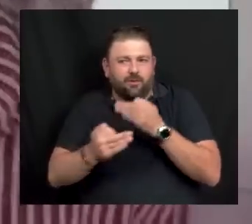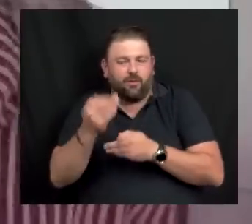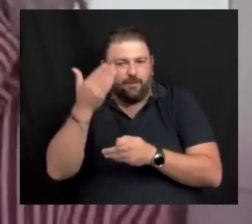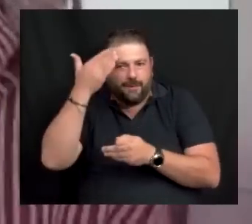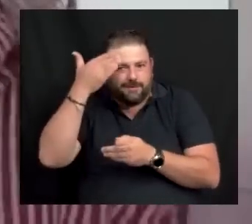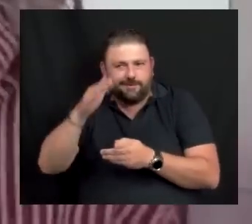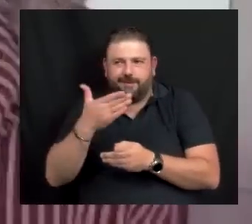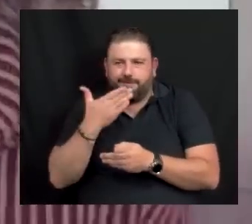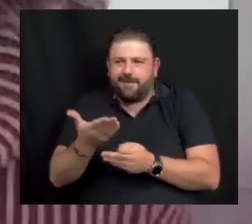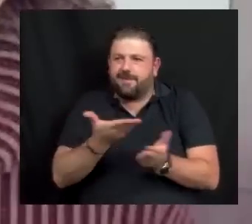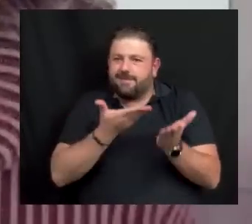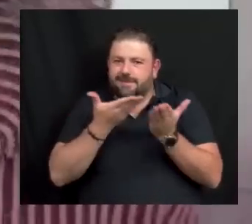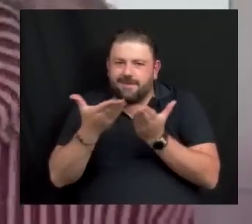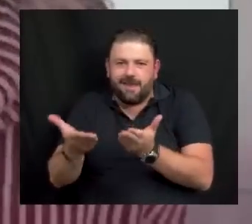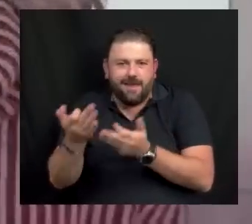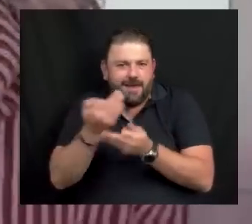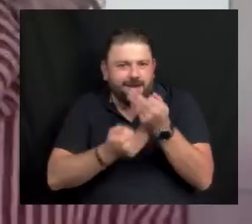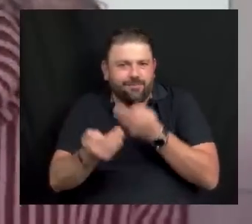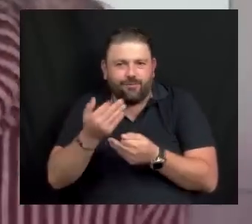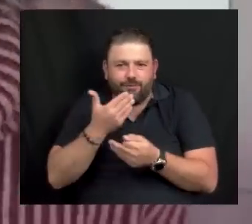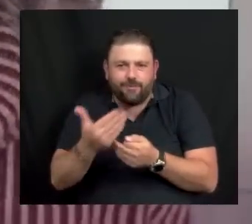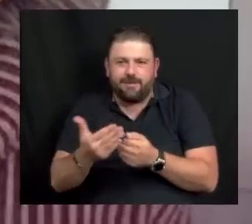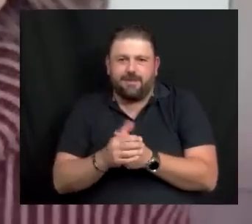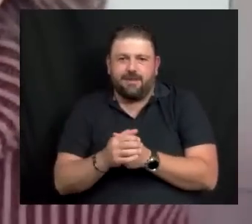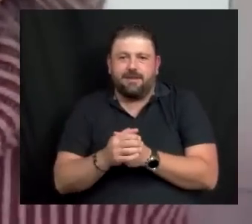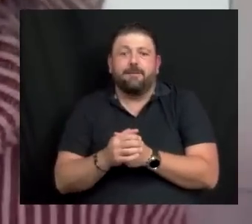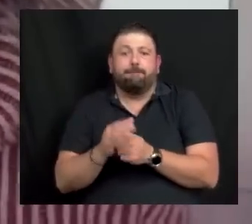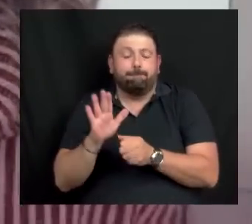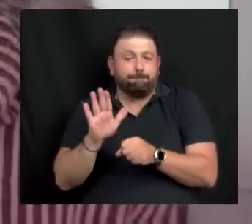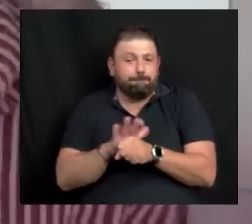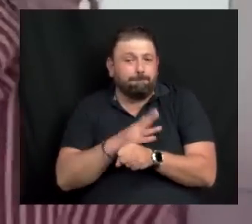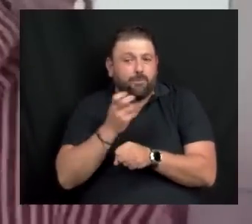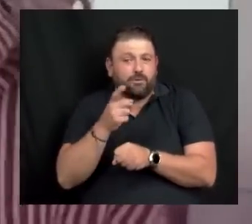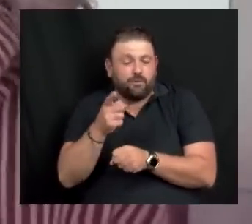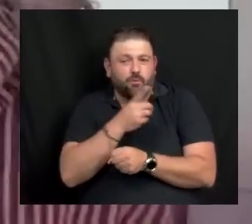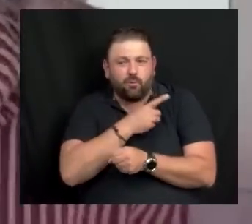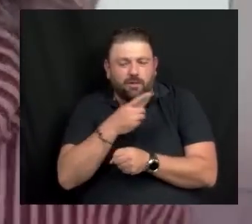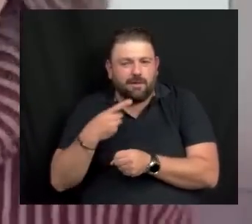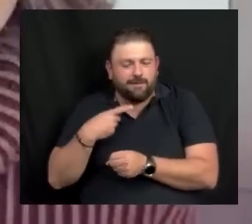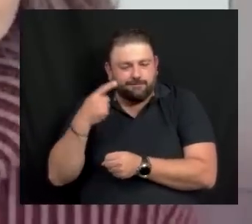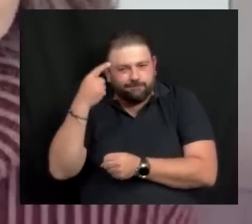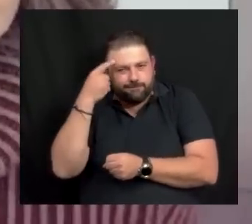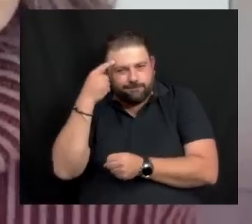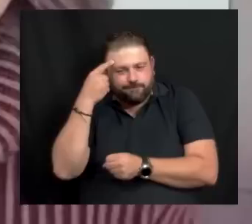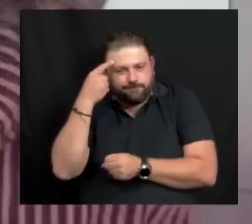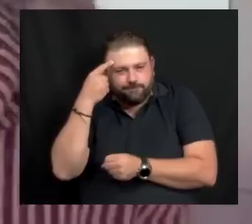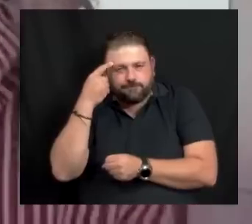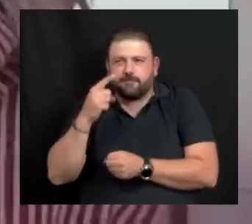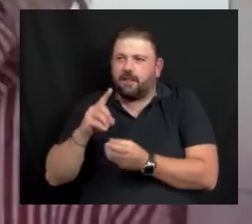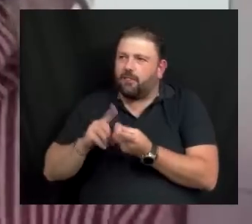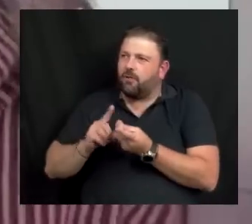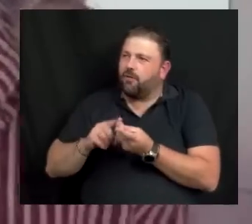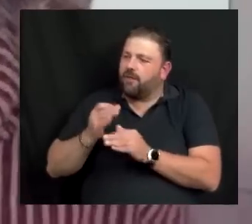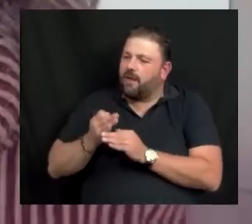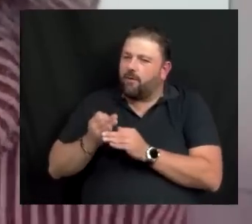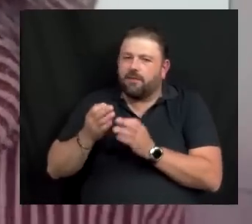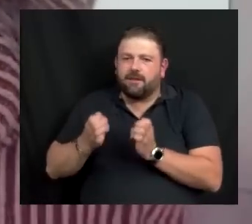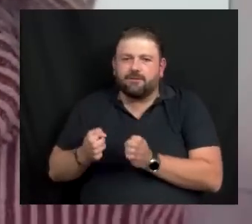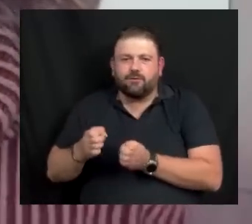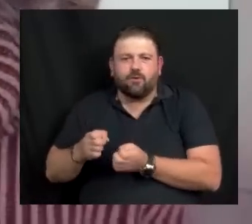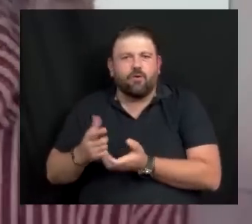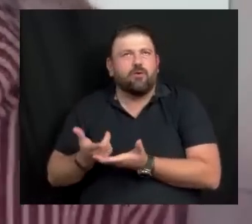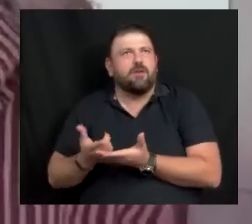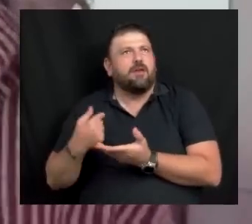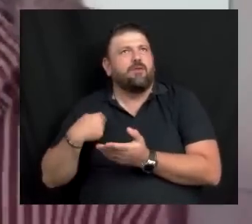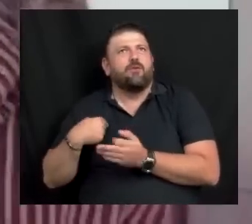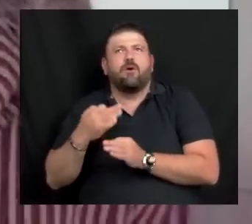que toca, mi amor, que es la ubicación, ¿sí? ¿En dónde estás parado? ¿En qué empresa